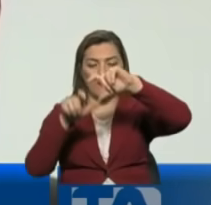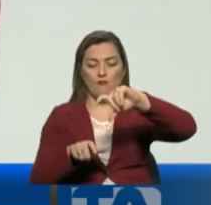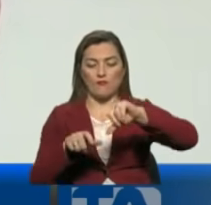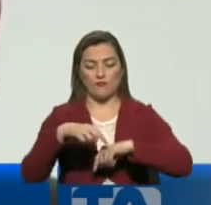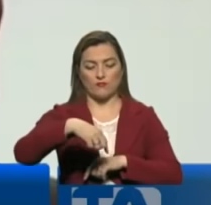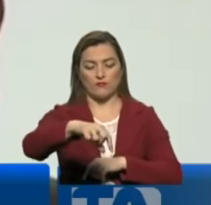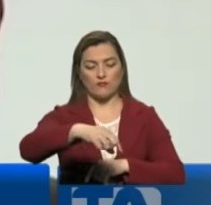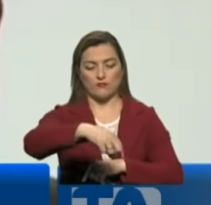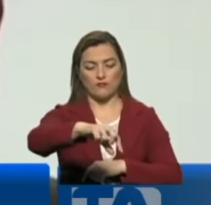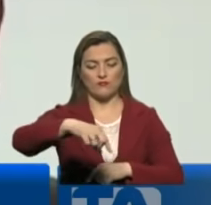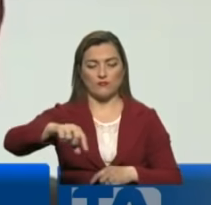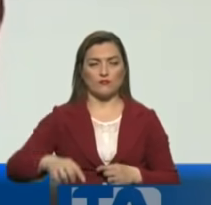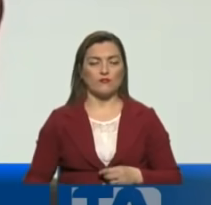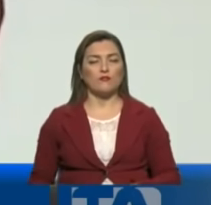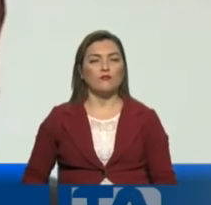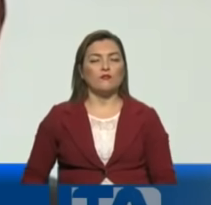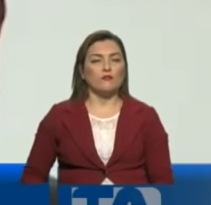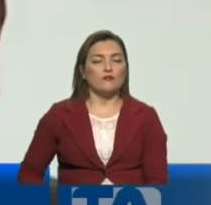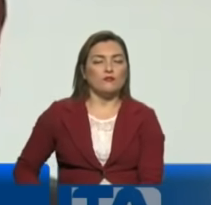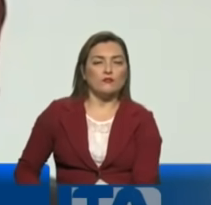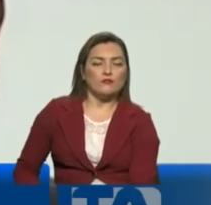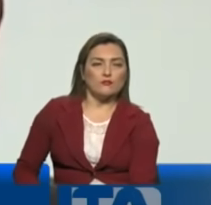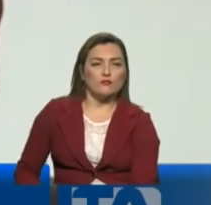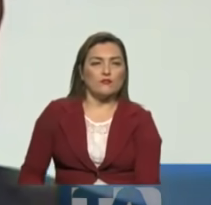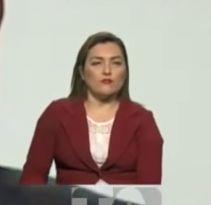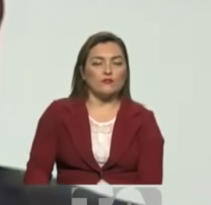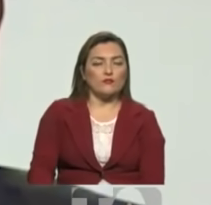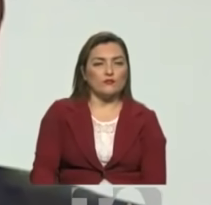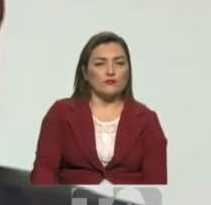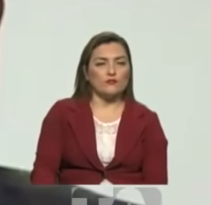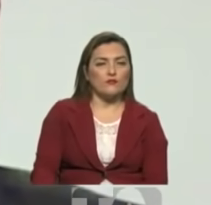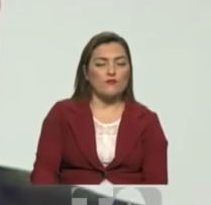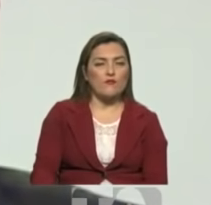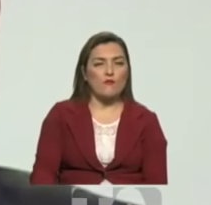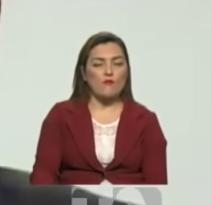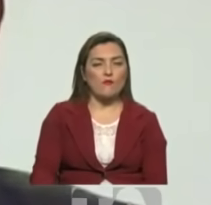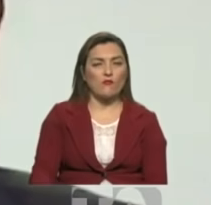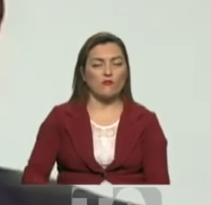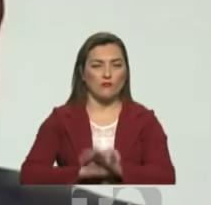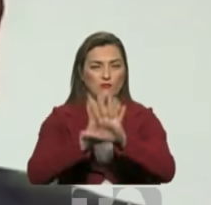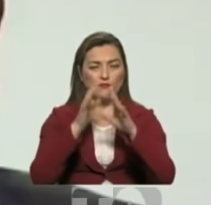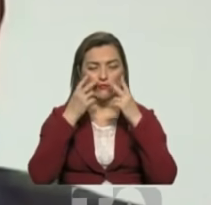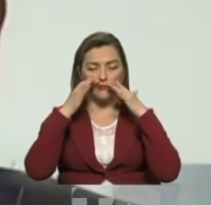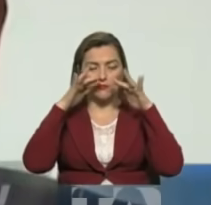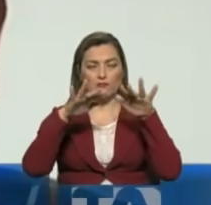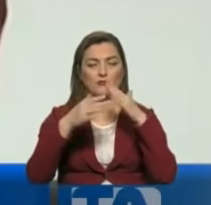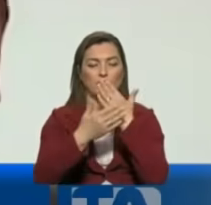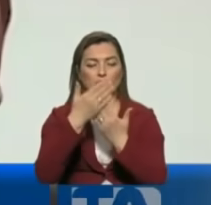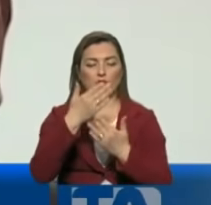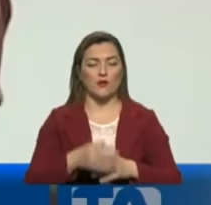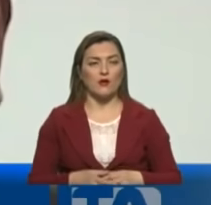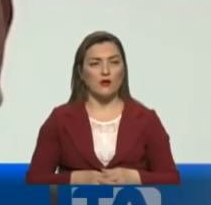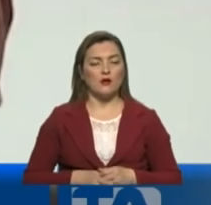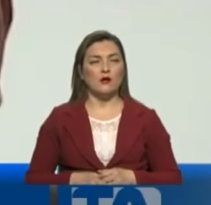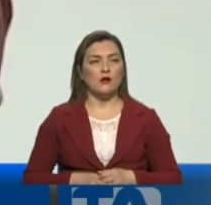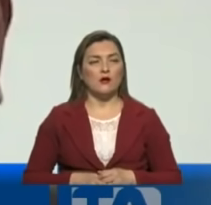cuanto horizontal, con la finalidad de que sea muy fácil la visibilidad. Entonces, nosotros